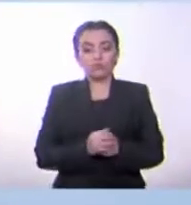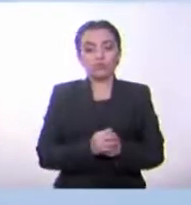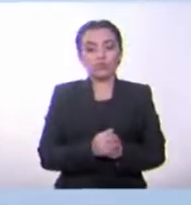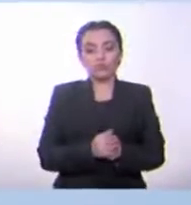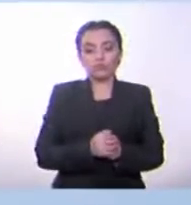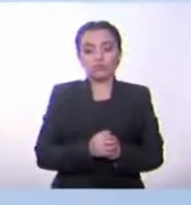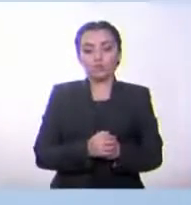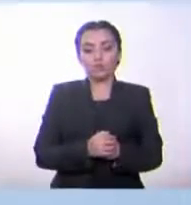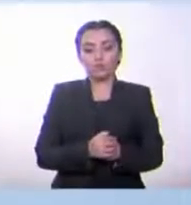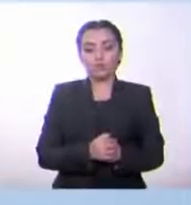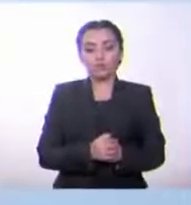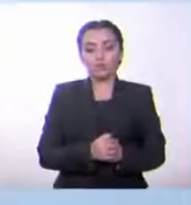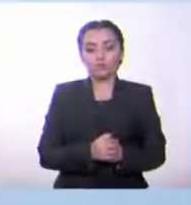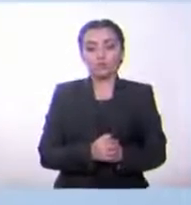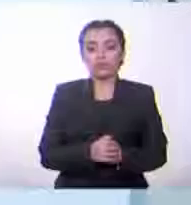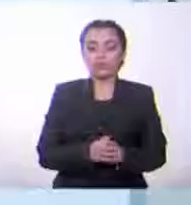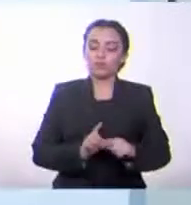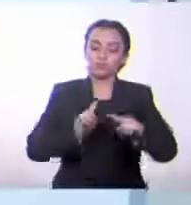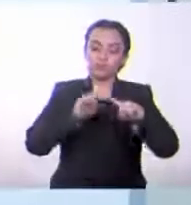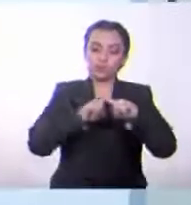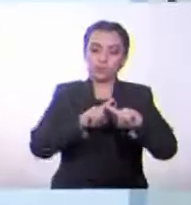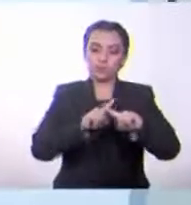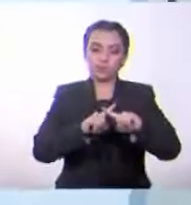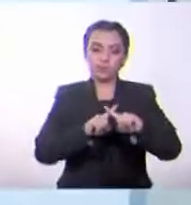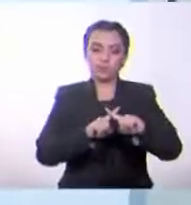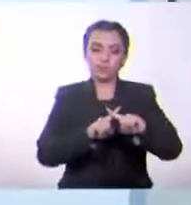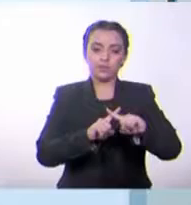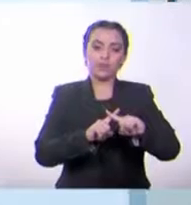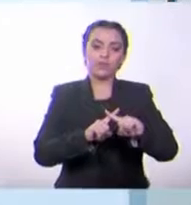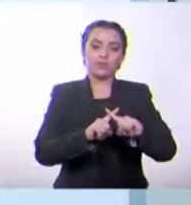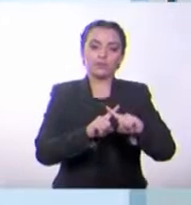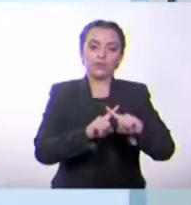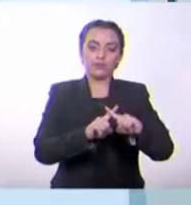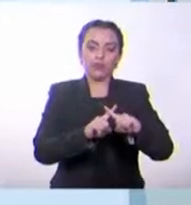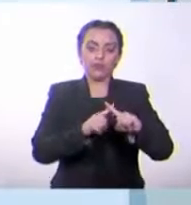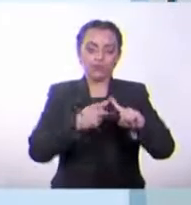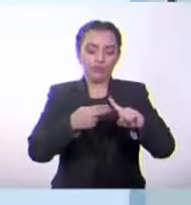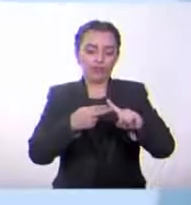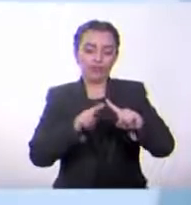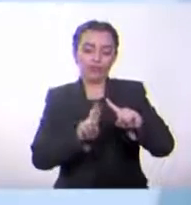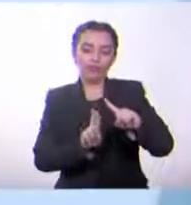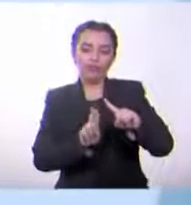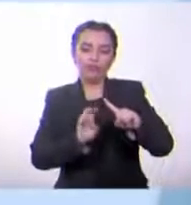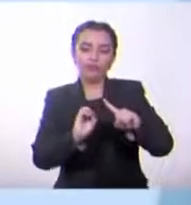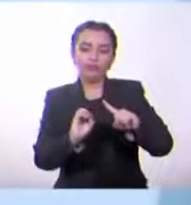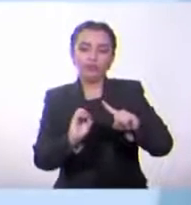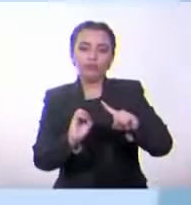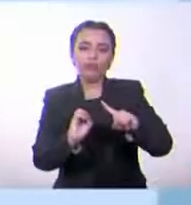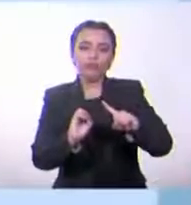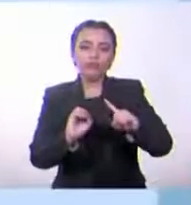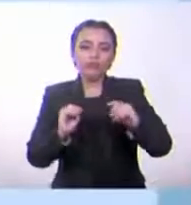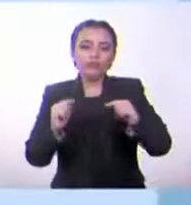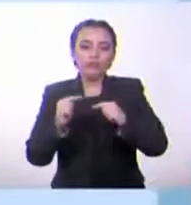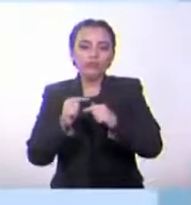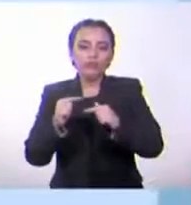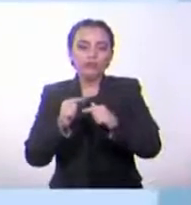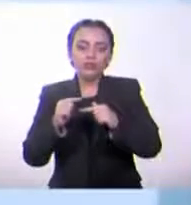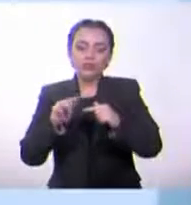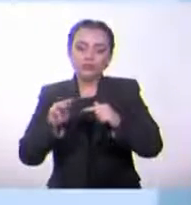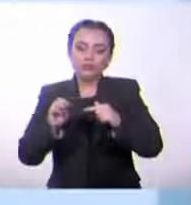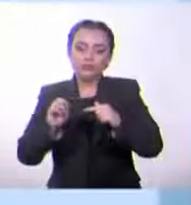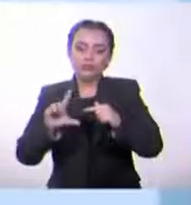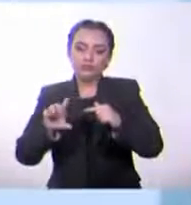La fracción molar para el agua es igual a los moles